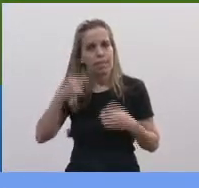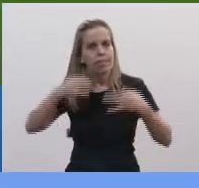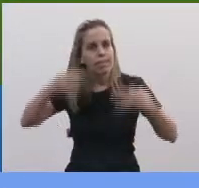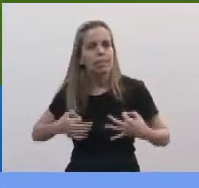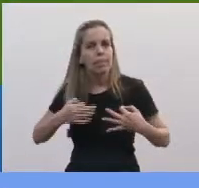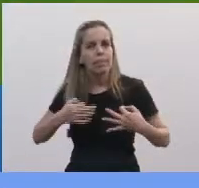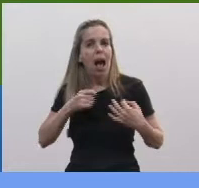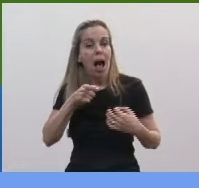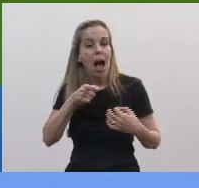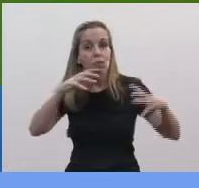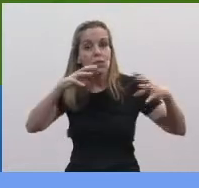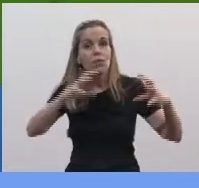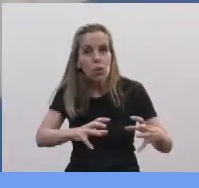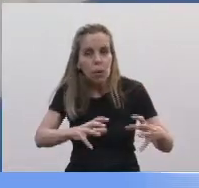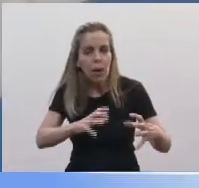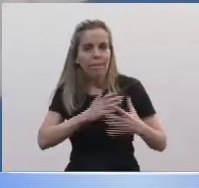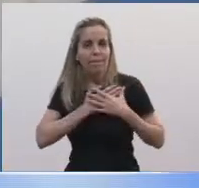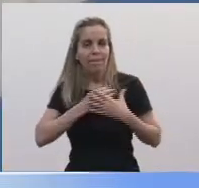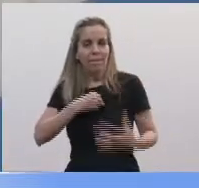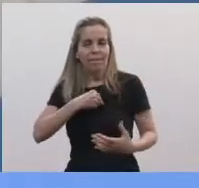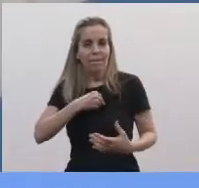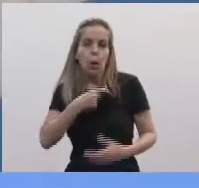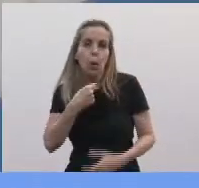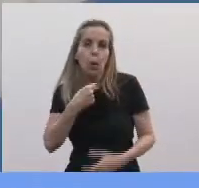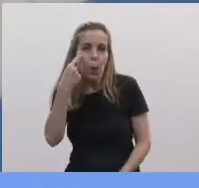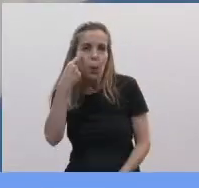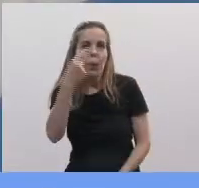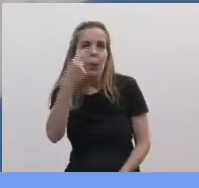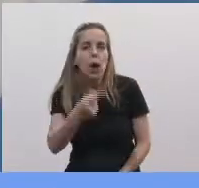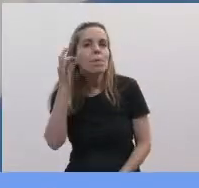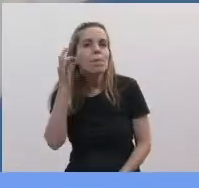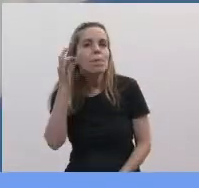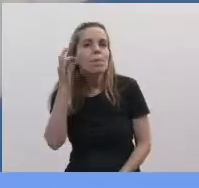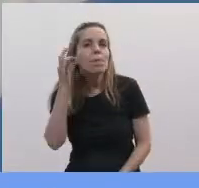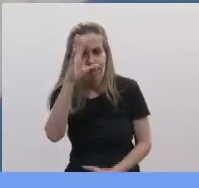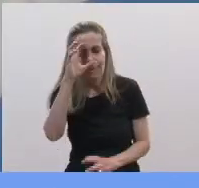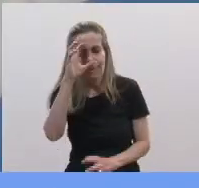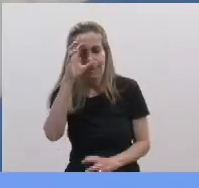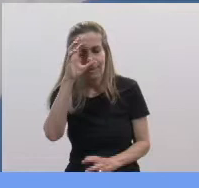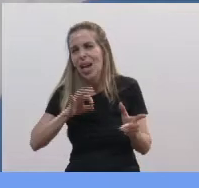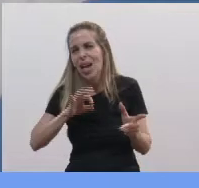fútbol. Cuando lo veo, se me viene toda mi juventud a abrazarme.